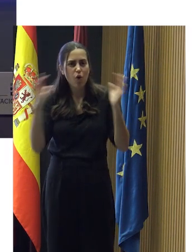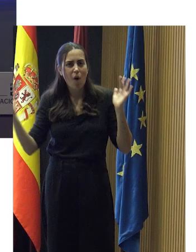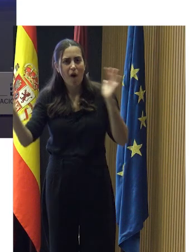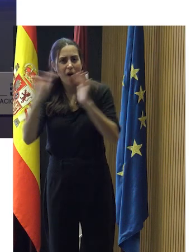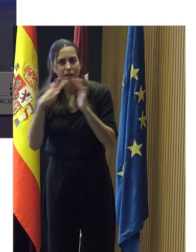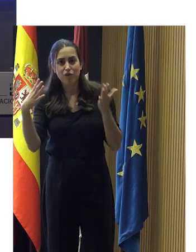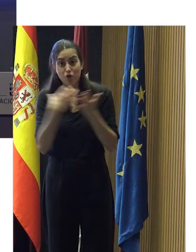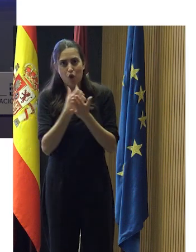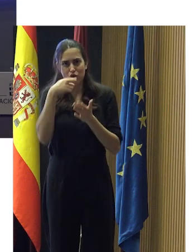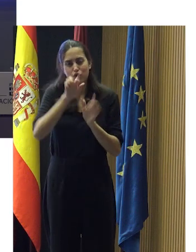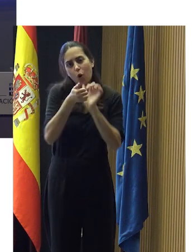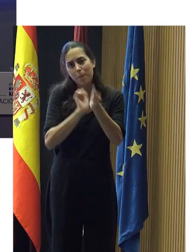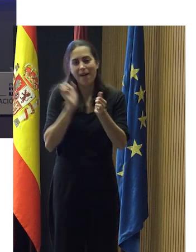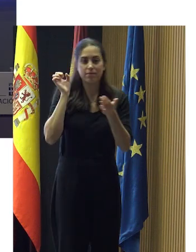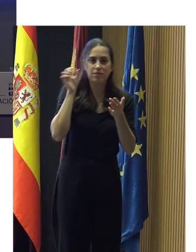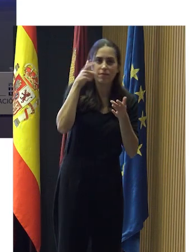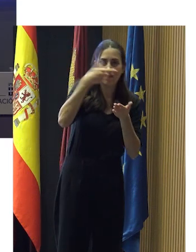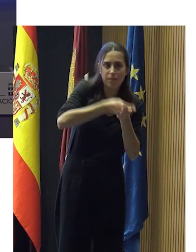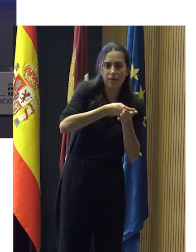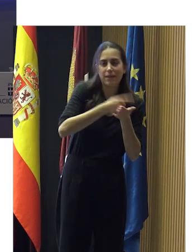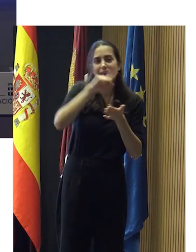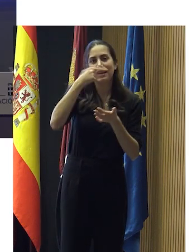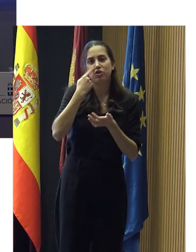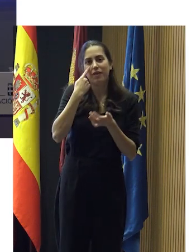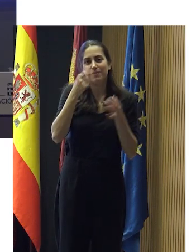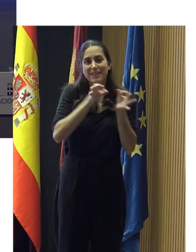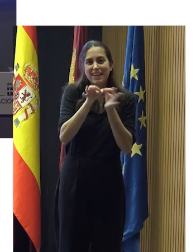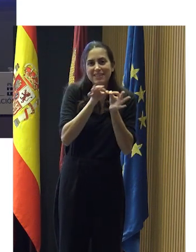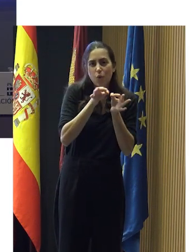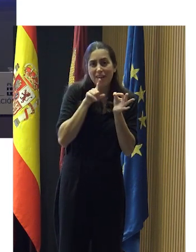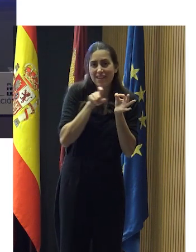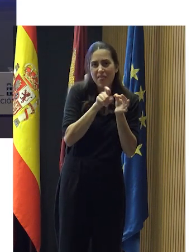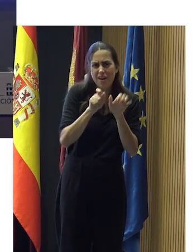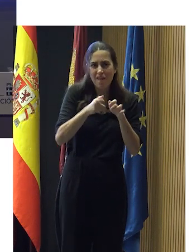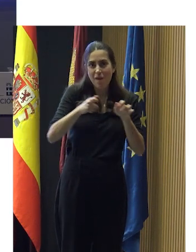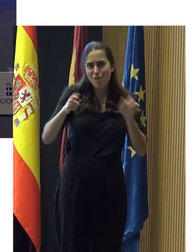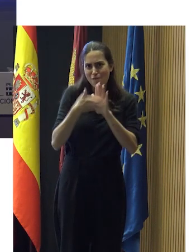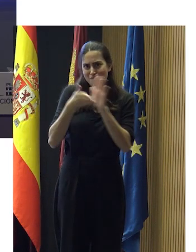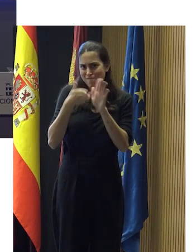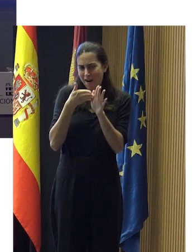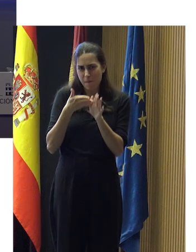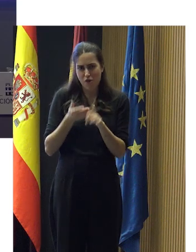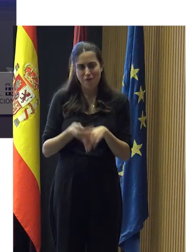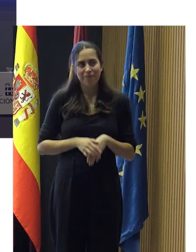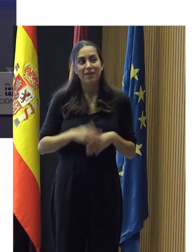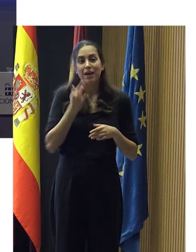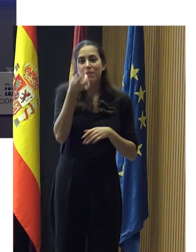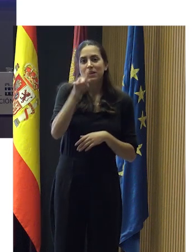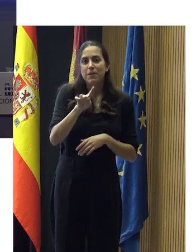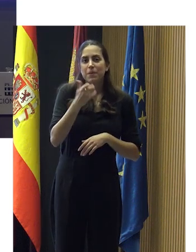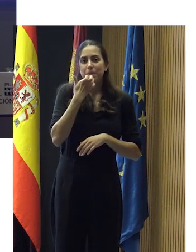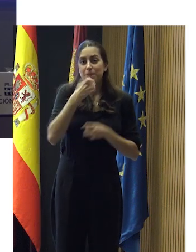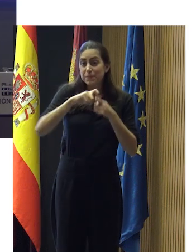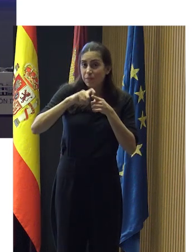visto es que eso lo que hace es que las células tumorales crezcan mucho más rápido. Además, también estas células, en presencia de